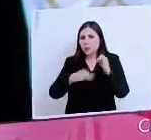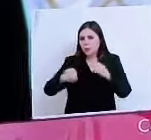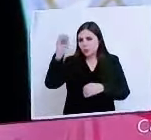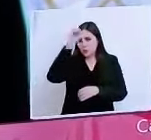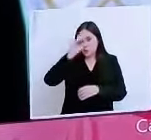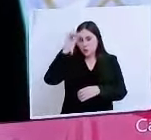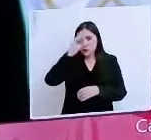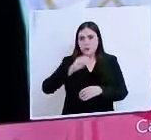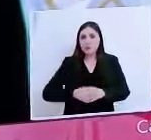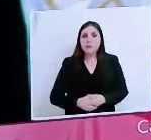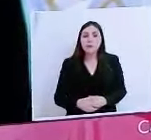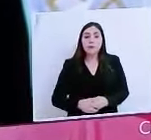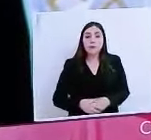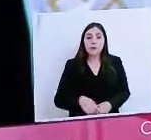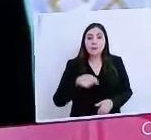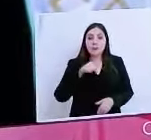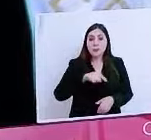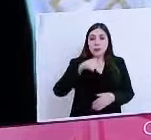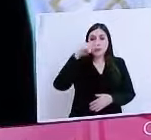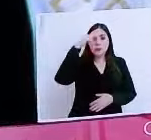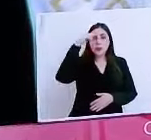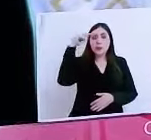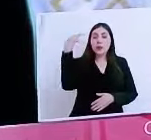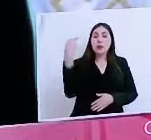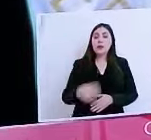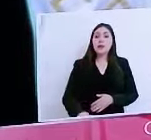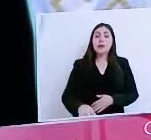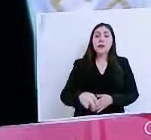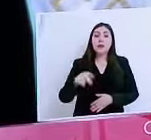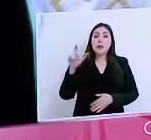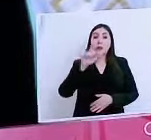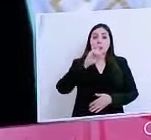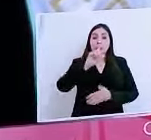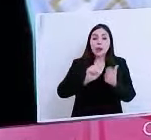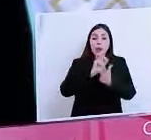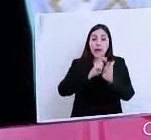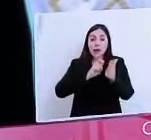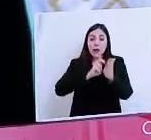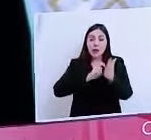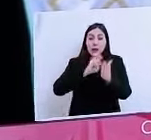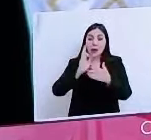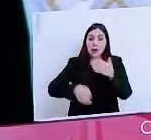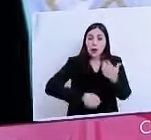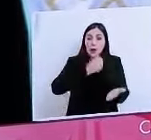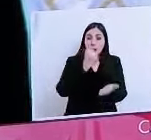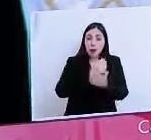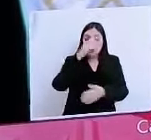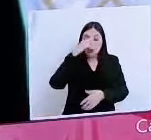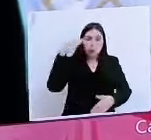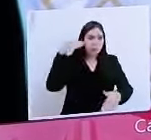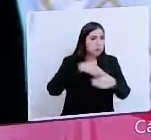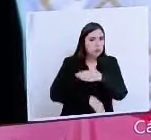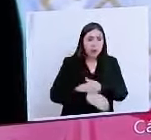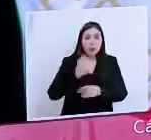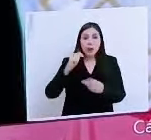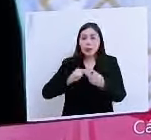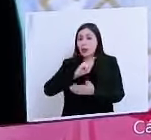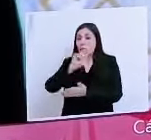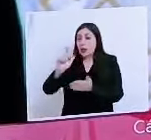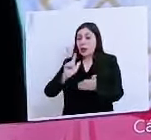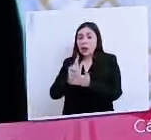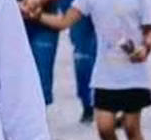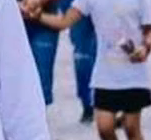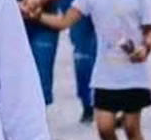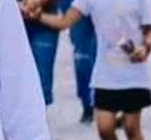repercusiones el tema ha forzado una reconfiguración en el panismo que queda sumamente debilitado en la entidad